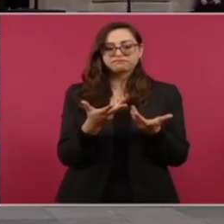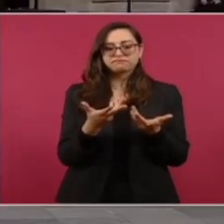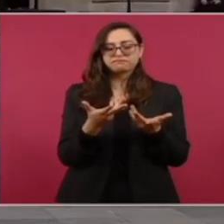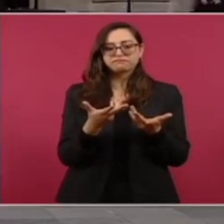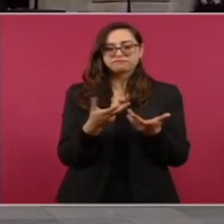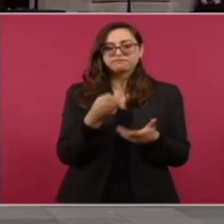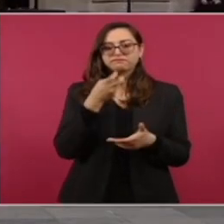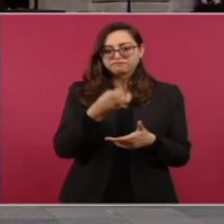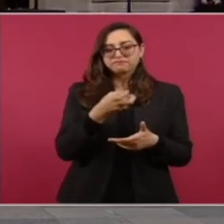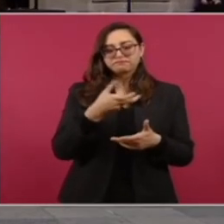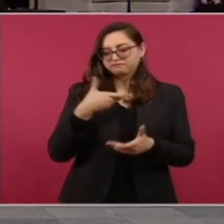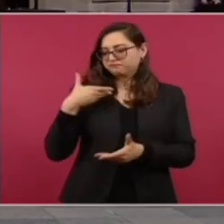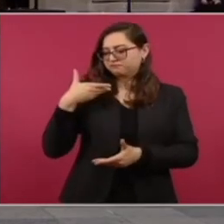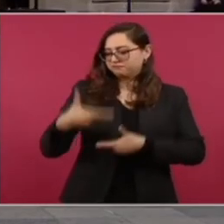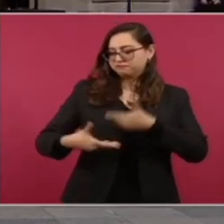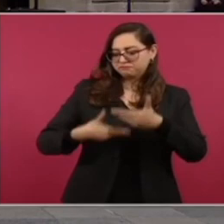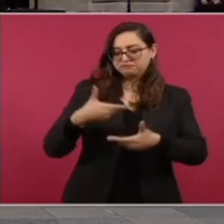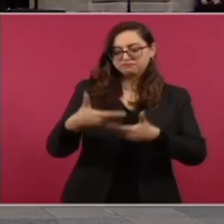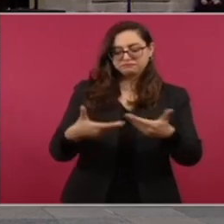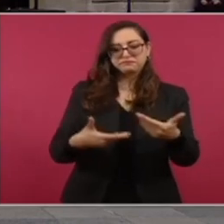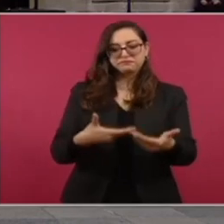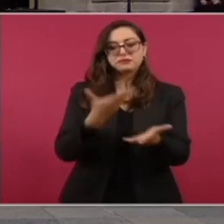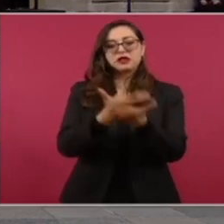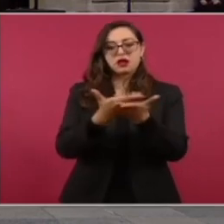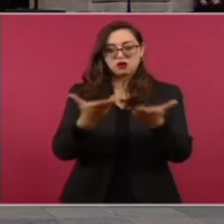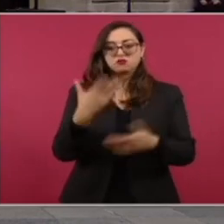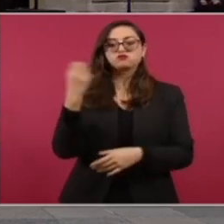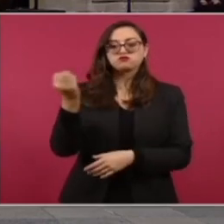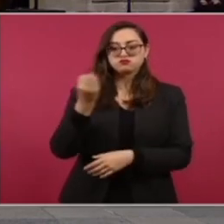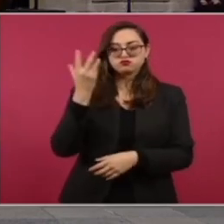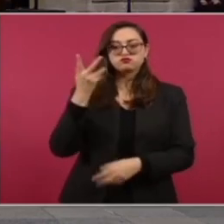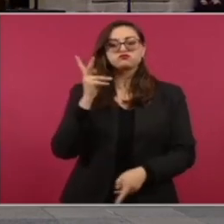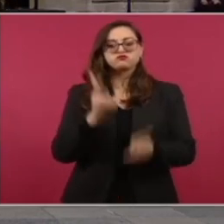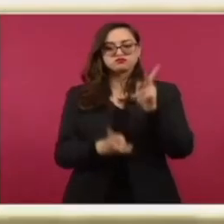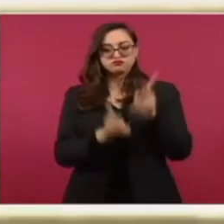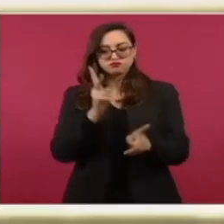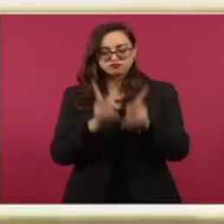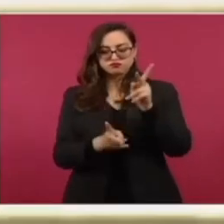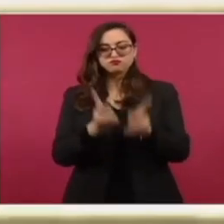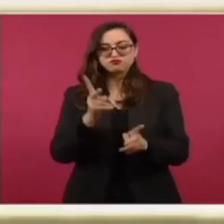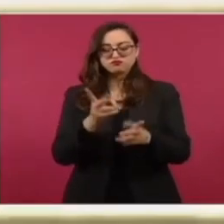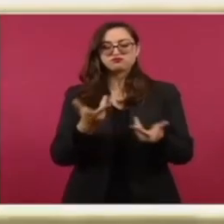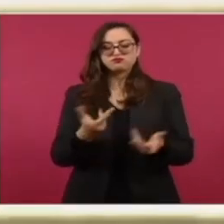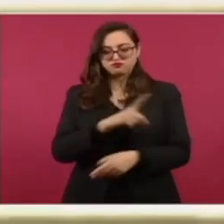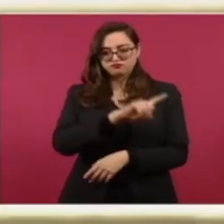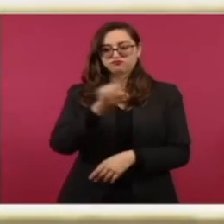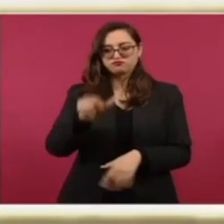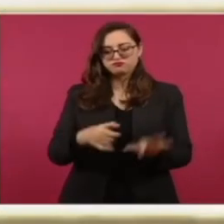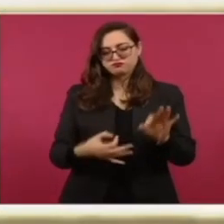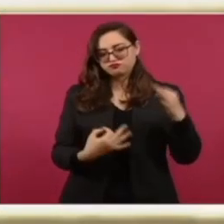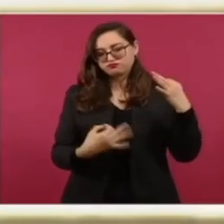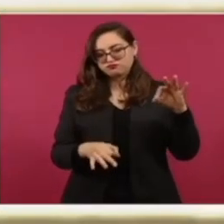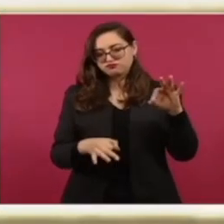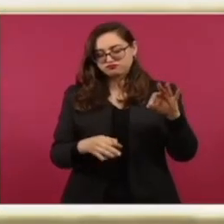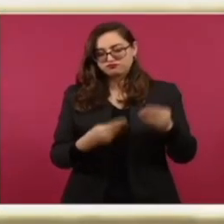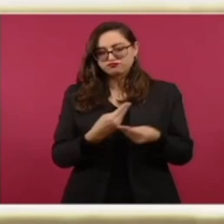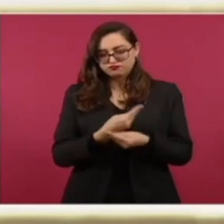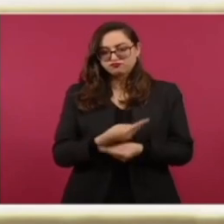se viene haciendo y ahora se trató y está en el comunicado que les vamos a